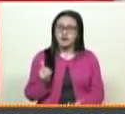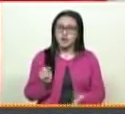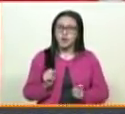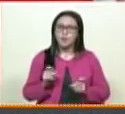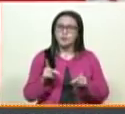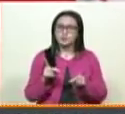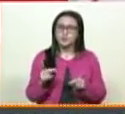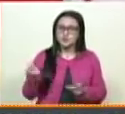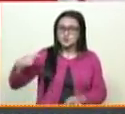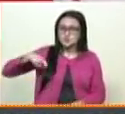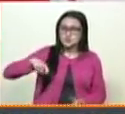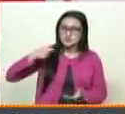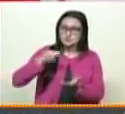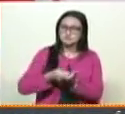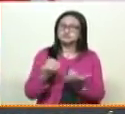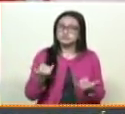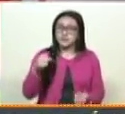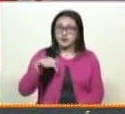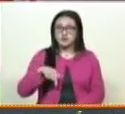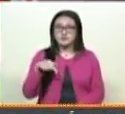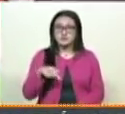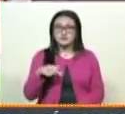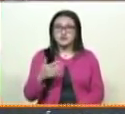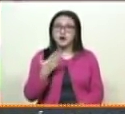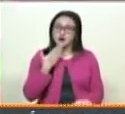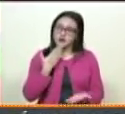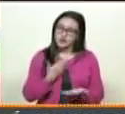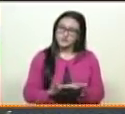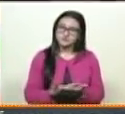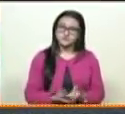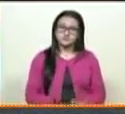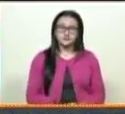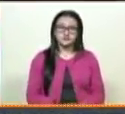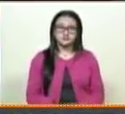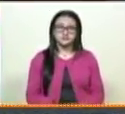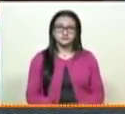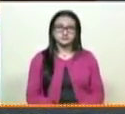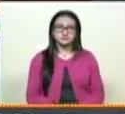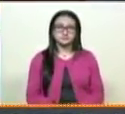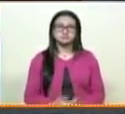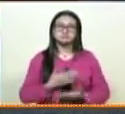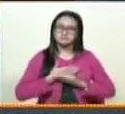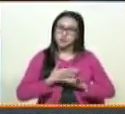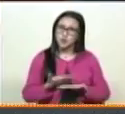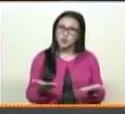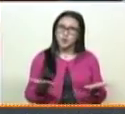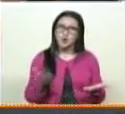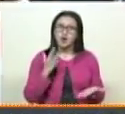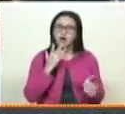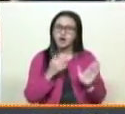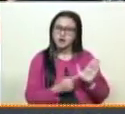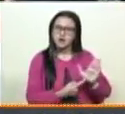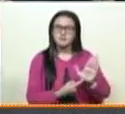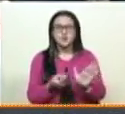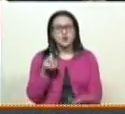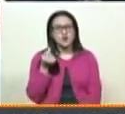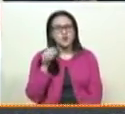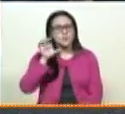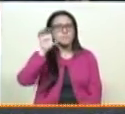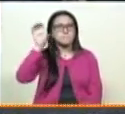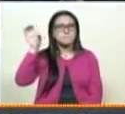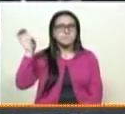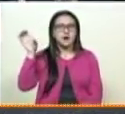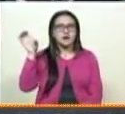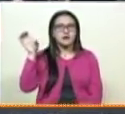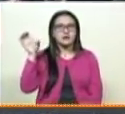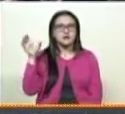sus inversiones y eso ellos lo agradecen. Incluso expresó que eso es un ejemplo de que ningún país está